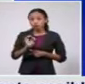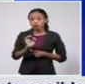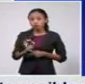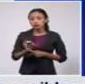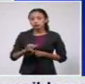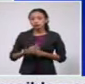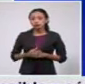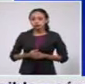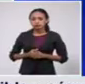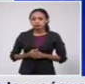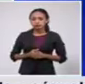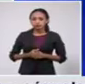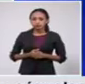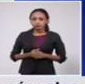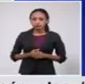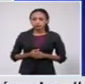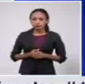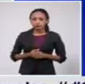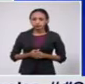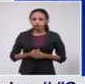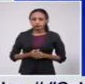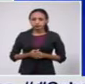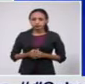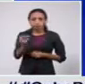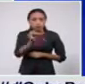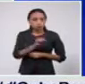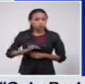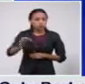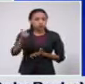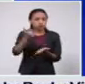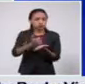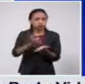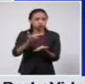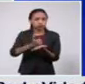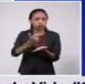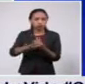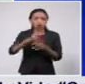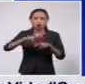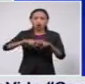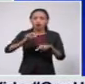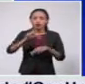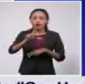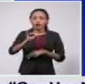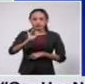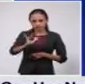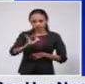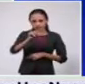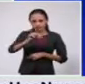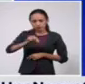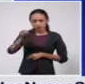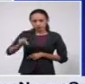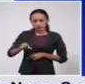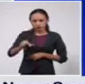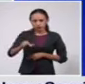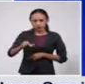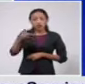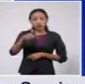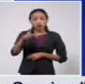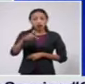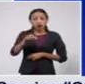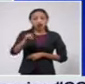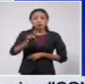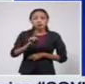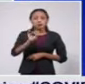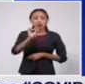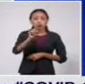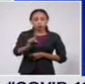más importante, en el municipio cabecera con 7. Le sigue Jibara, Sagua de Tánamo